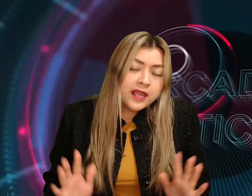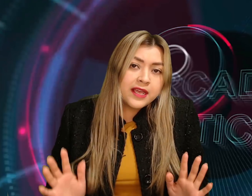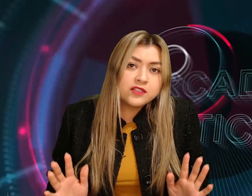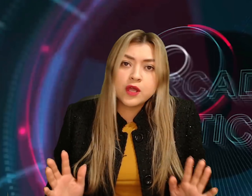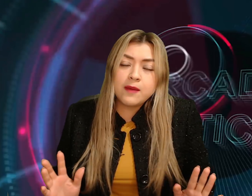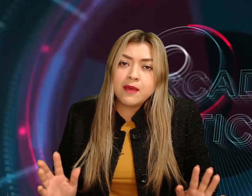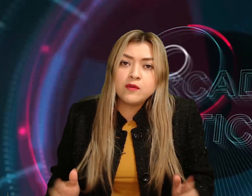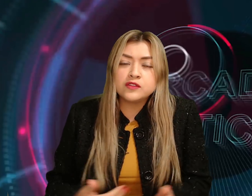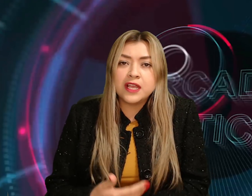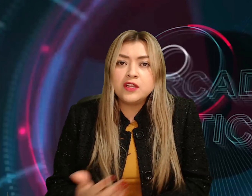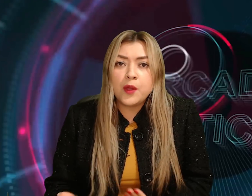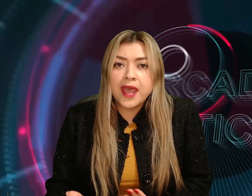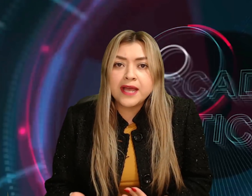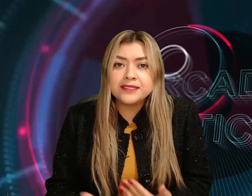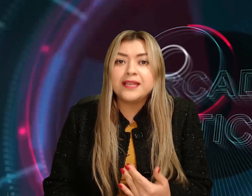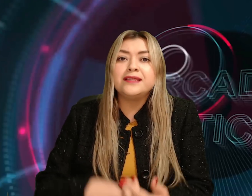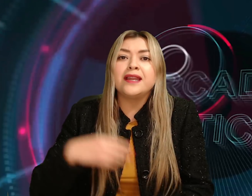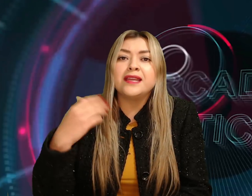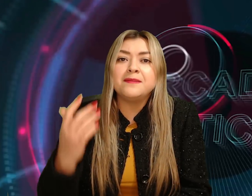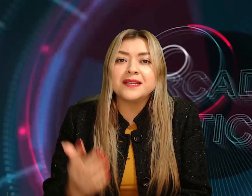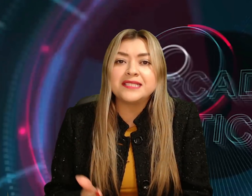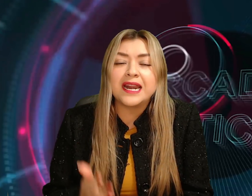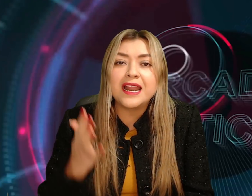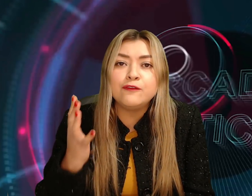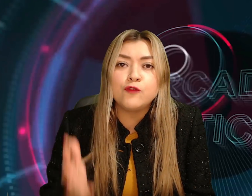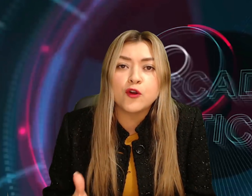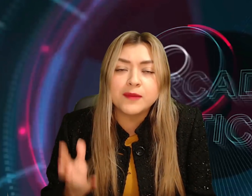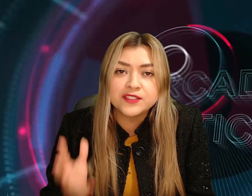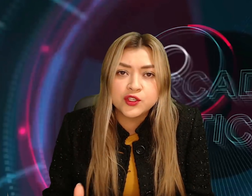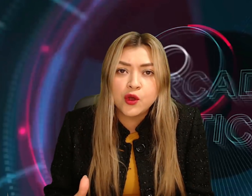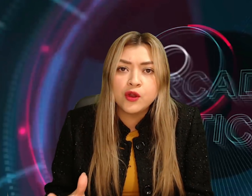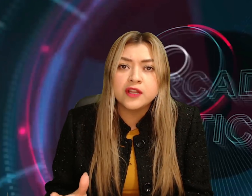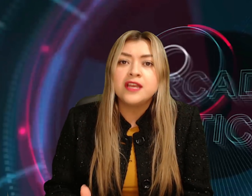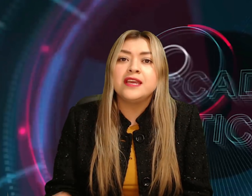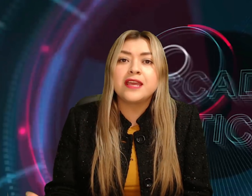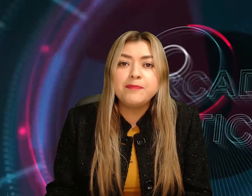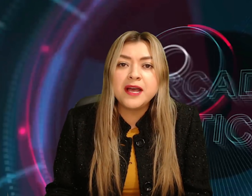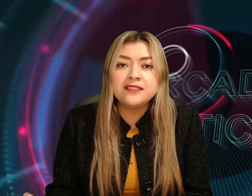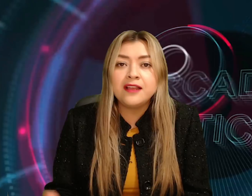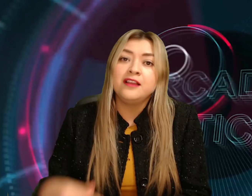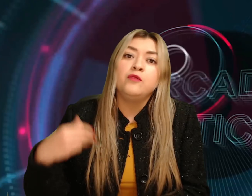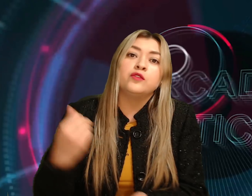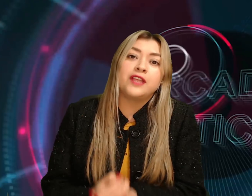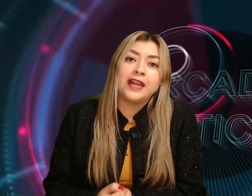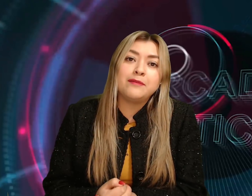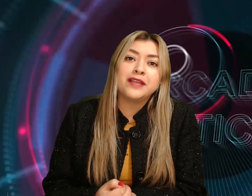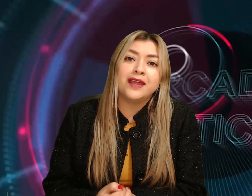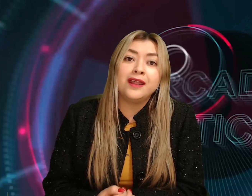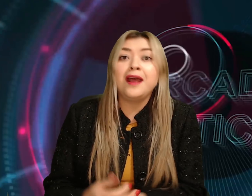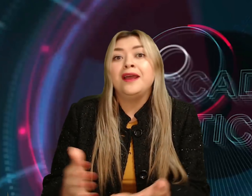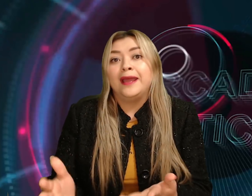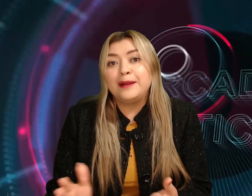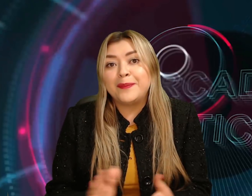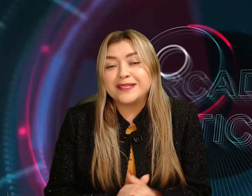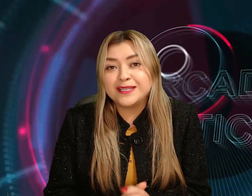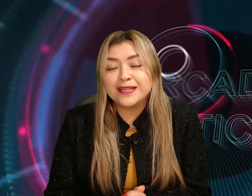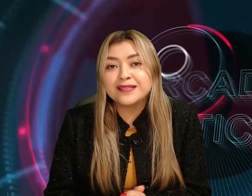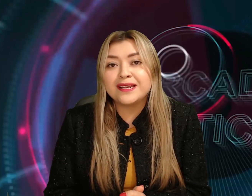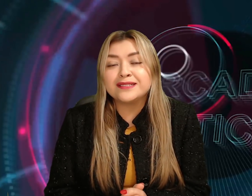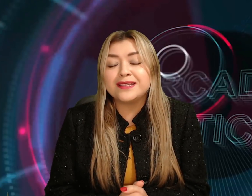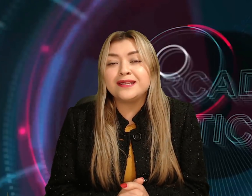que es lo que vemos que es lo que hacen tergiversar la información y qué pasa pues que en la mañana era el